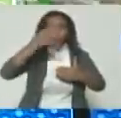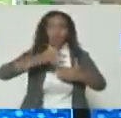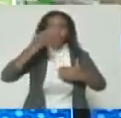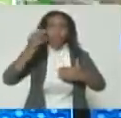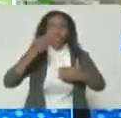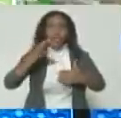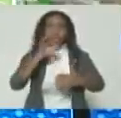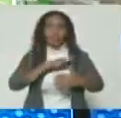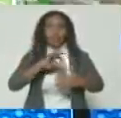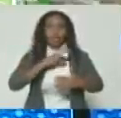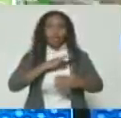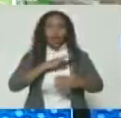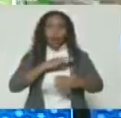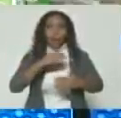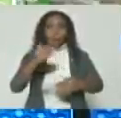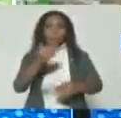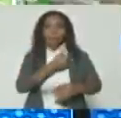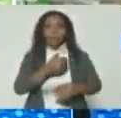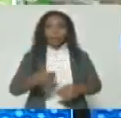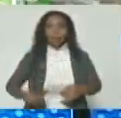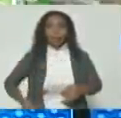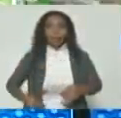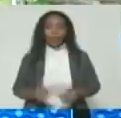señora vicepresidenta,